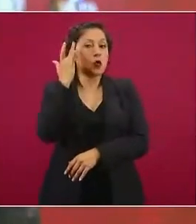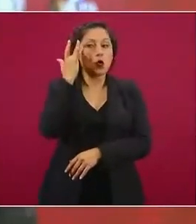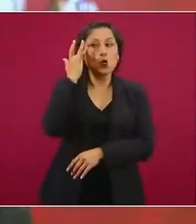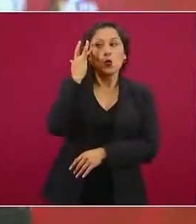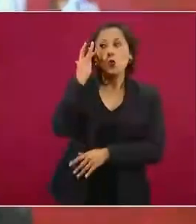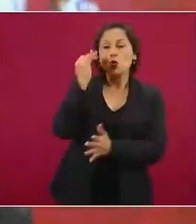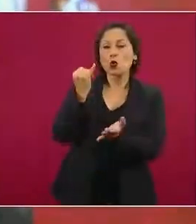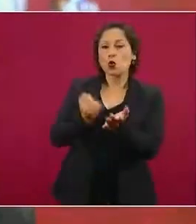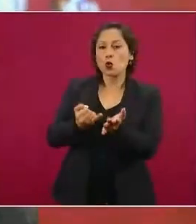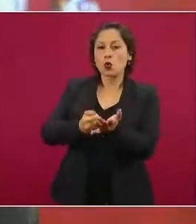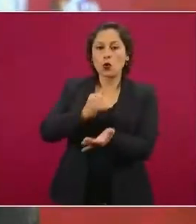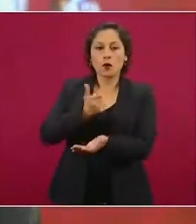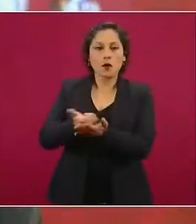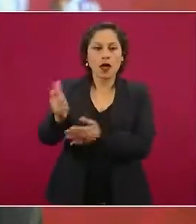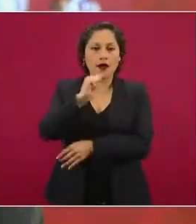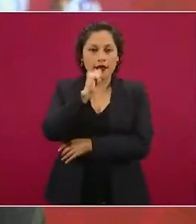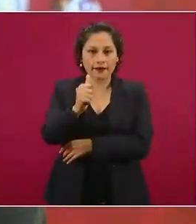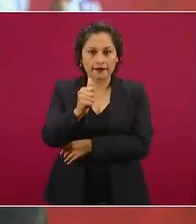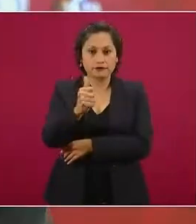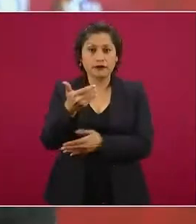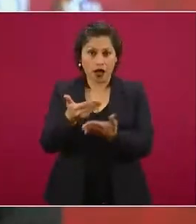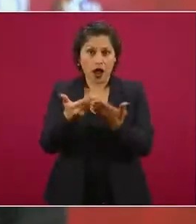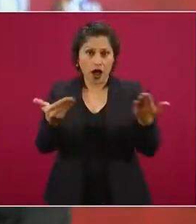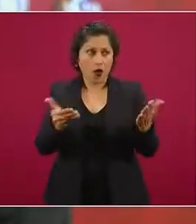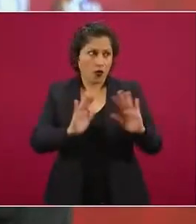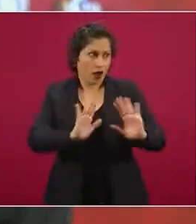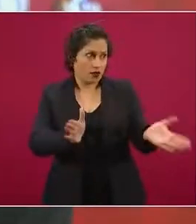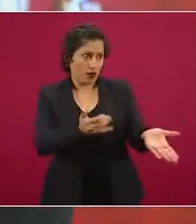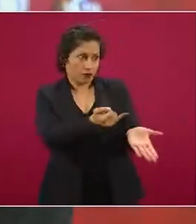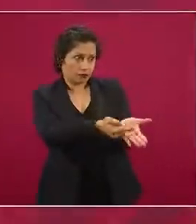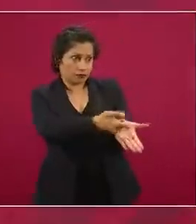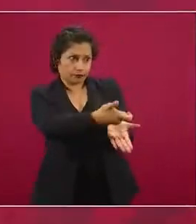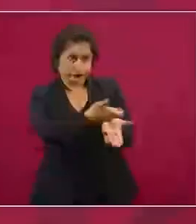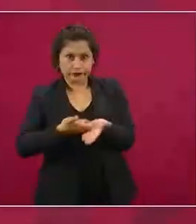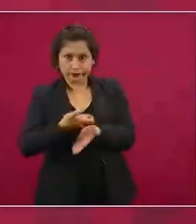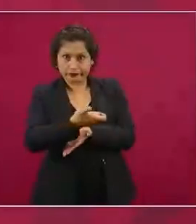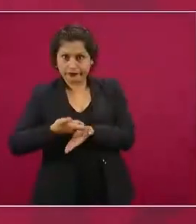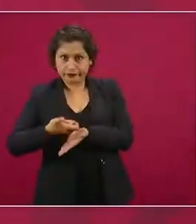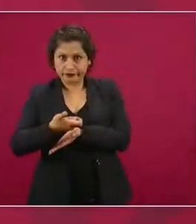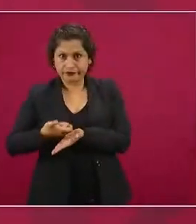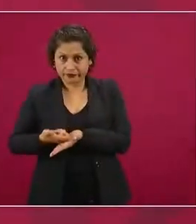están pagando, pues es una diferencia